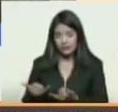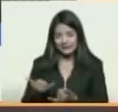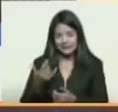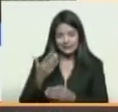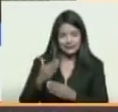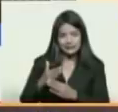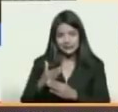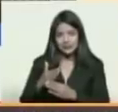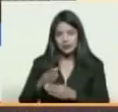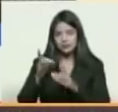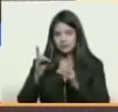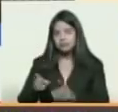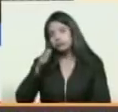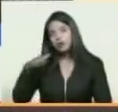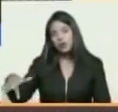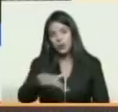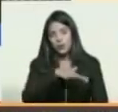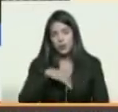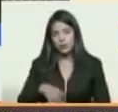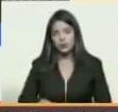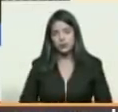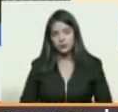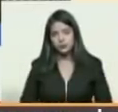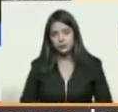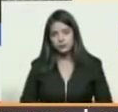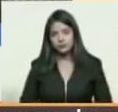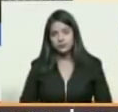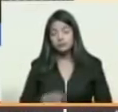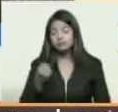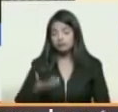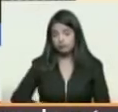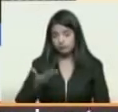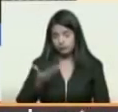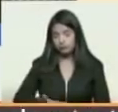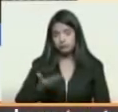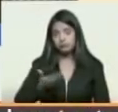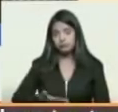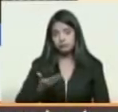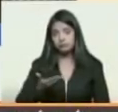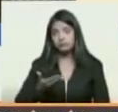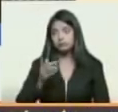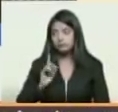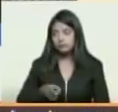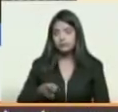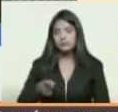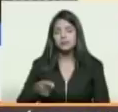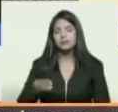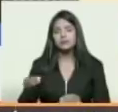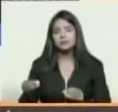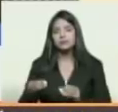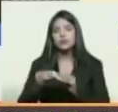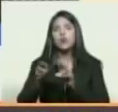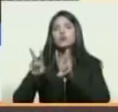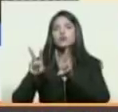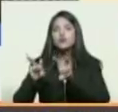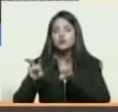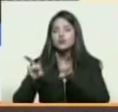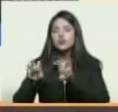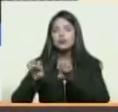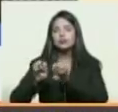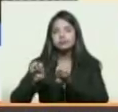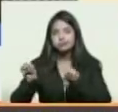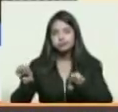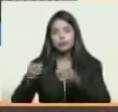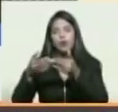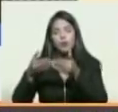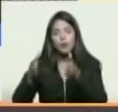contra la dignidad de los pueblos. Es vital, por ello, hacerla coincidir con un nuevo sentido de lo